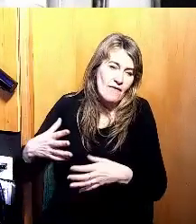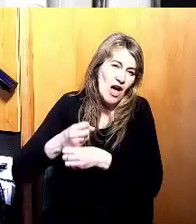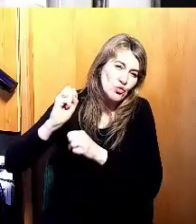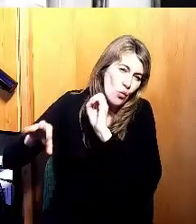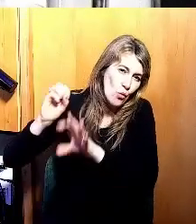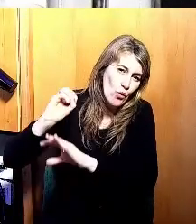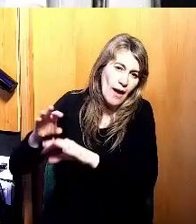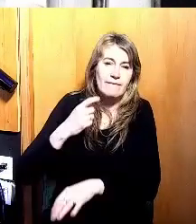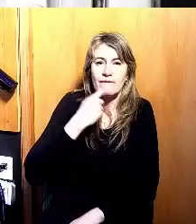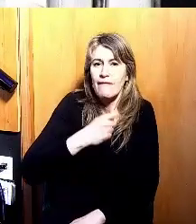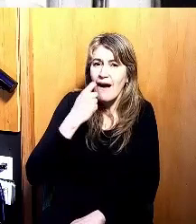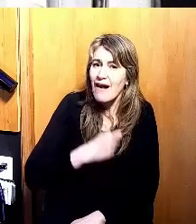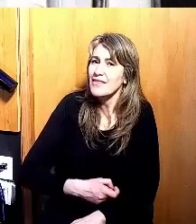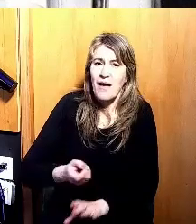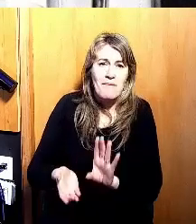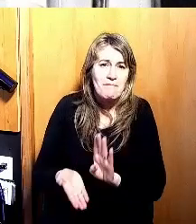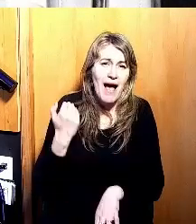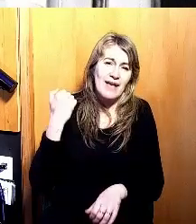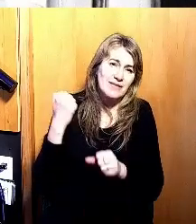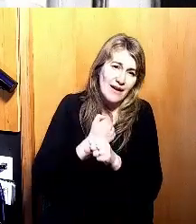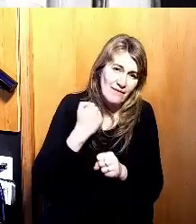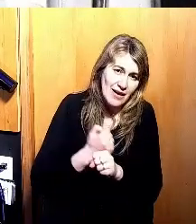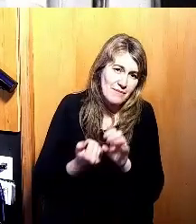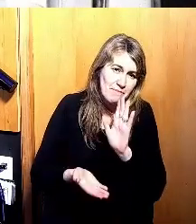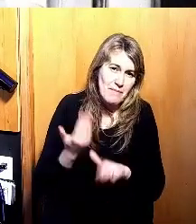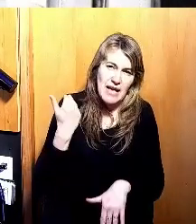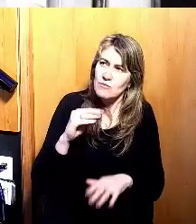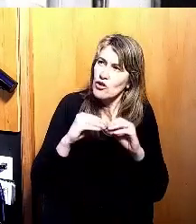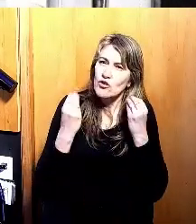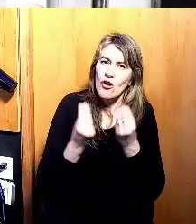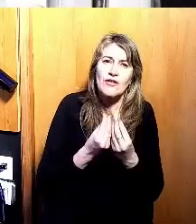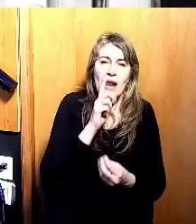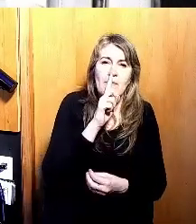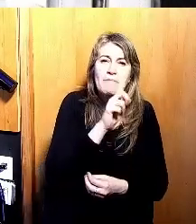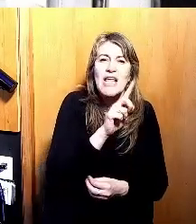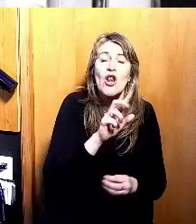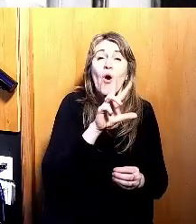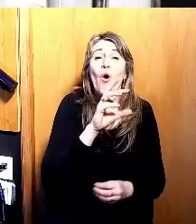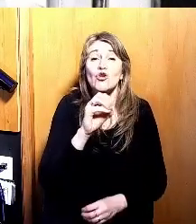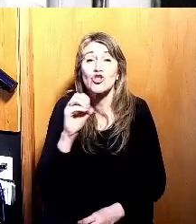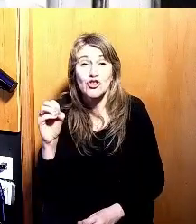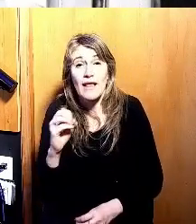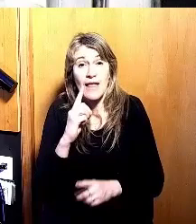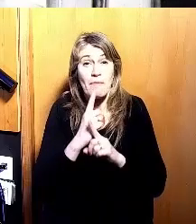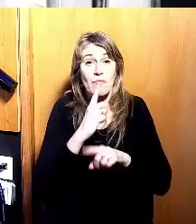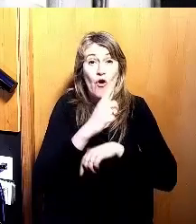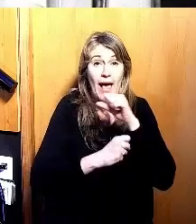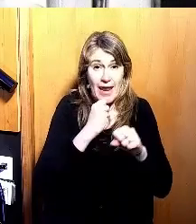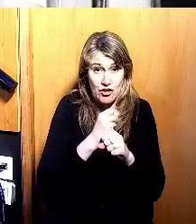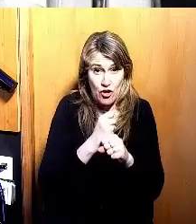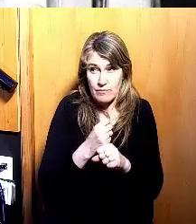cuánto nos falta y cuánto hay que trabajar todavía, ¿no? Porque son 1.800 anuales y hablábamos de